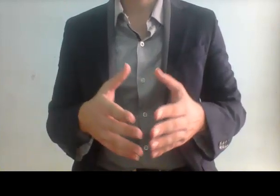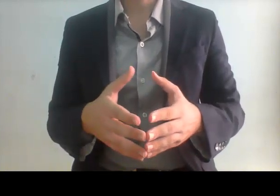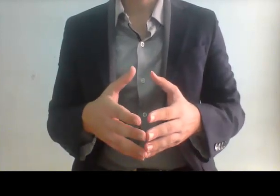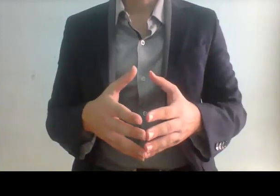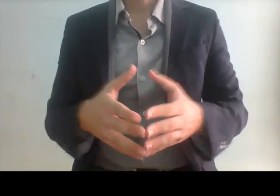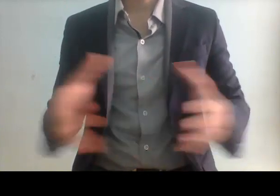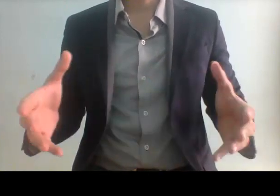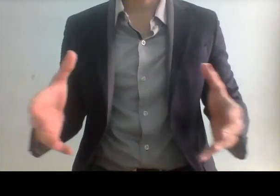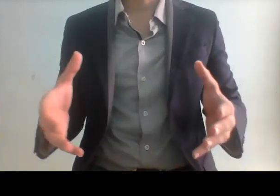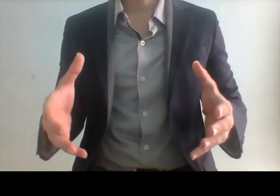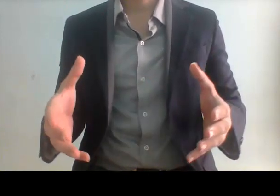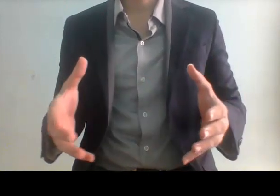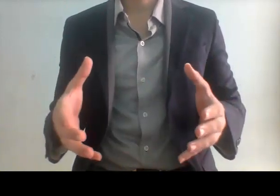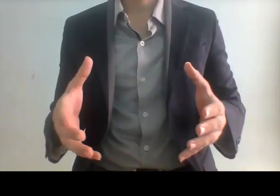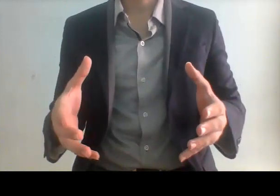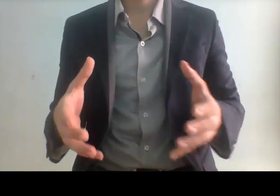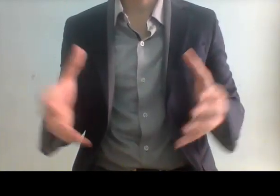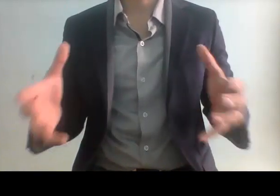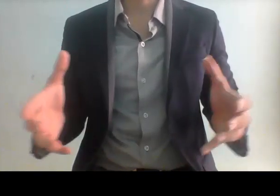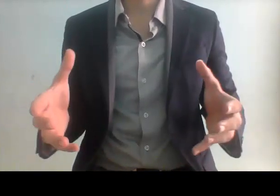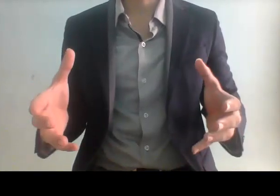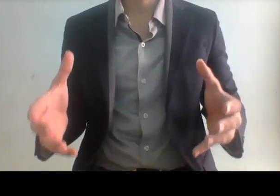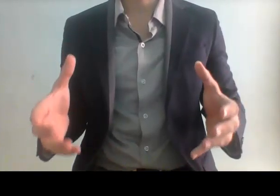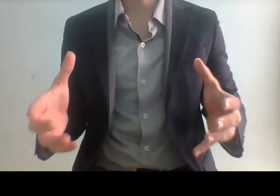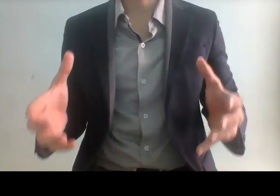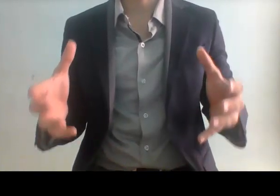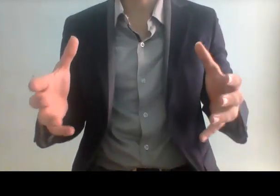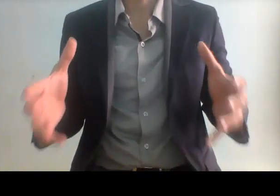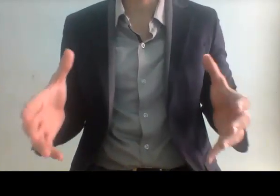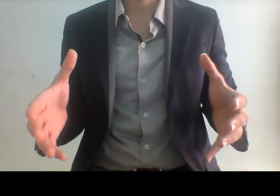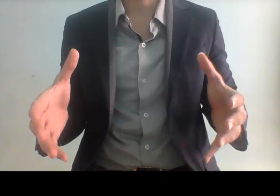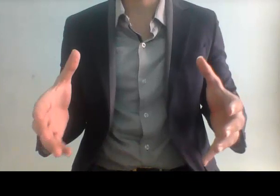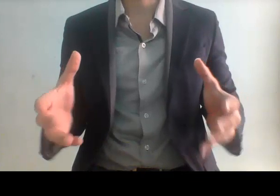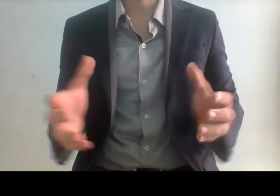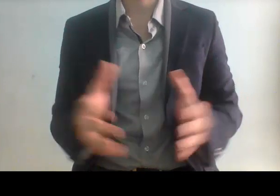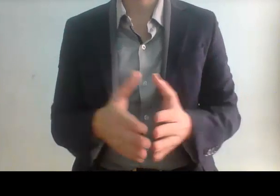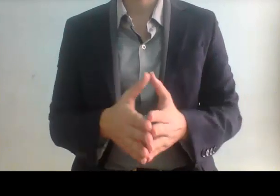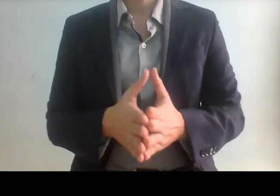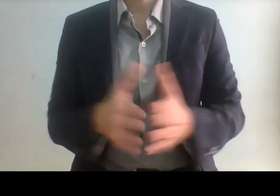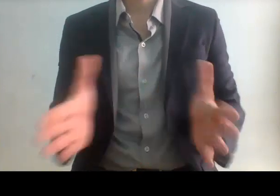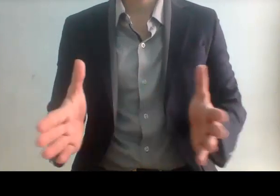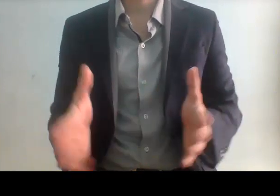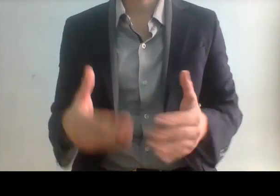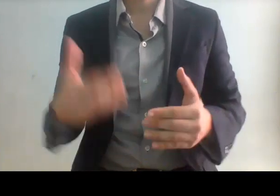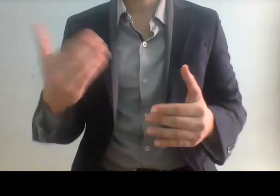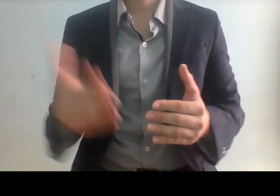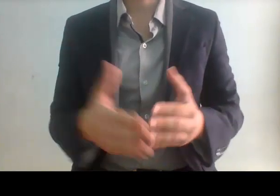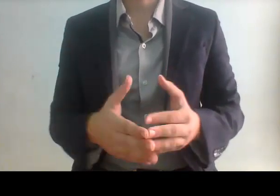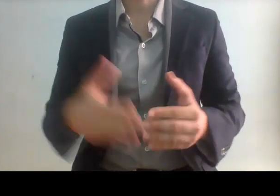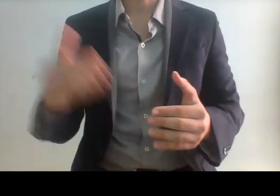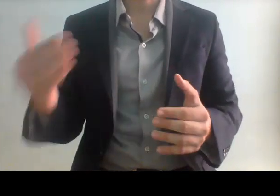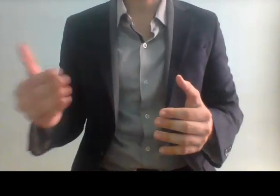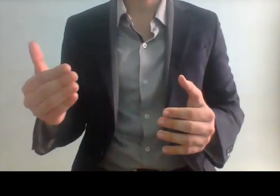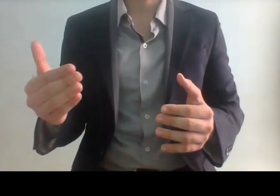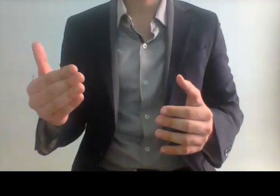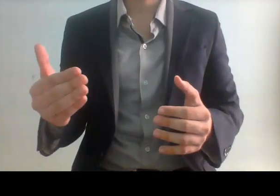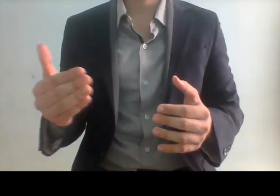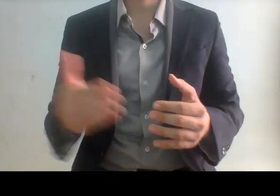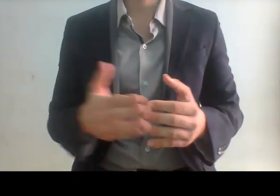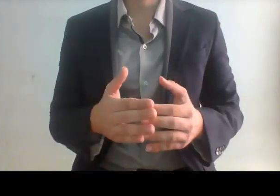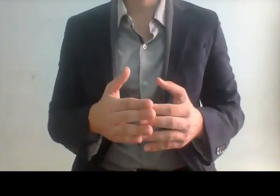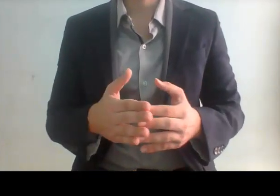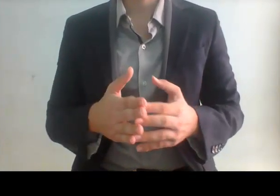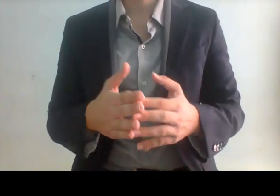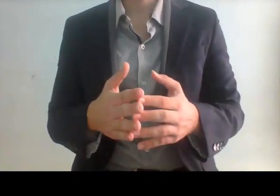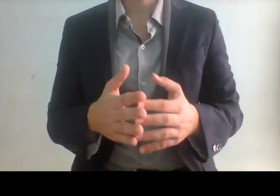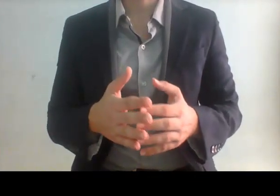las posturas más allá de las cuestiones políticas, porque también el tema de las factureras que ocasionó, les repito, los gobiernos del norte